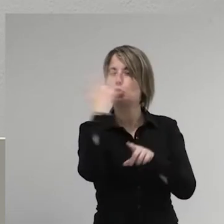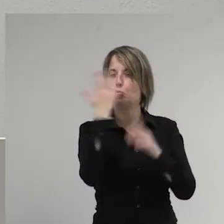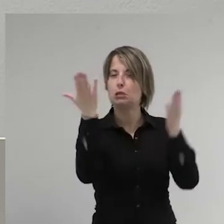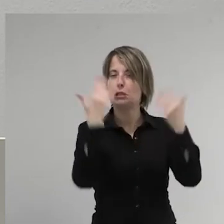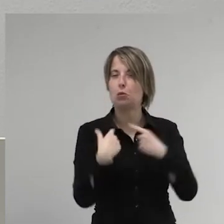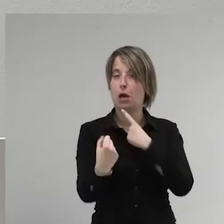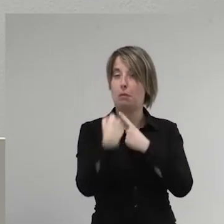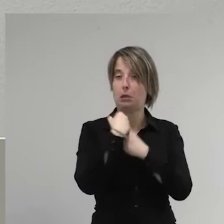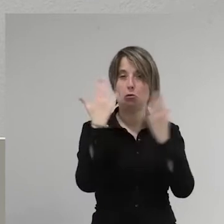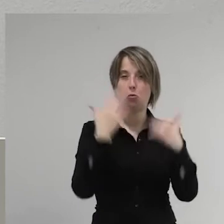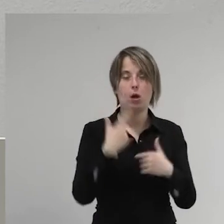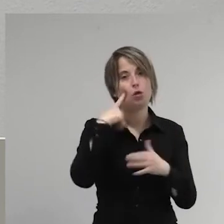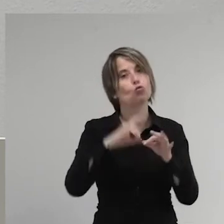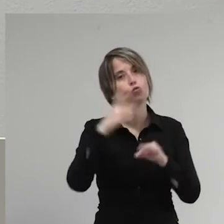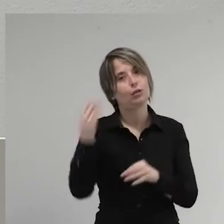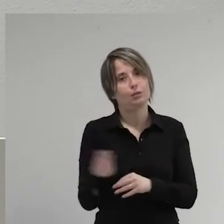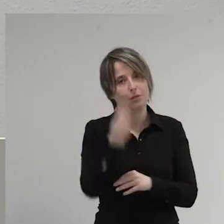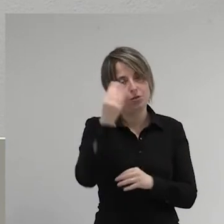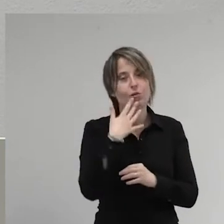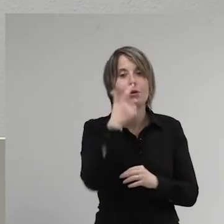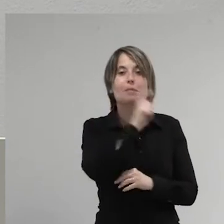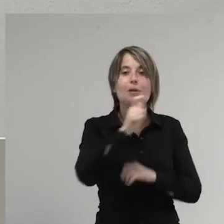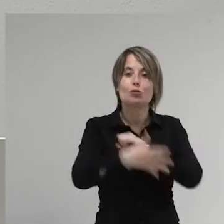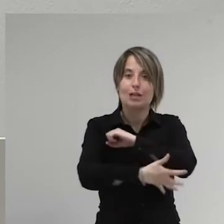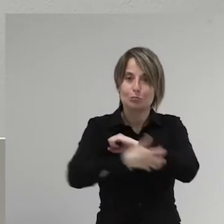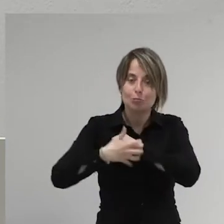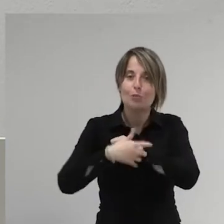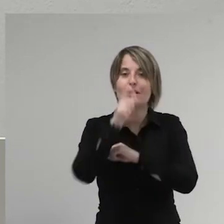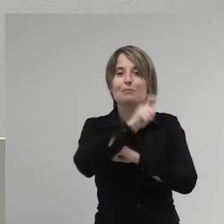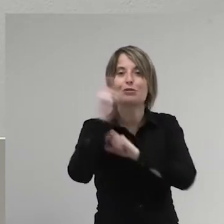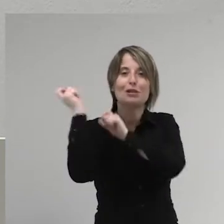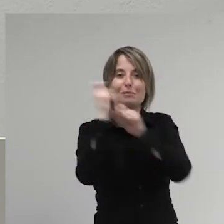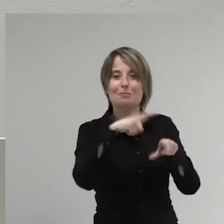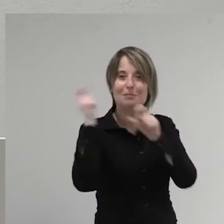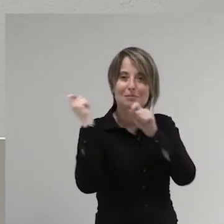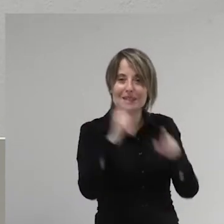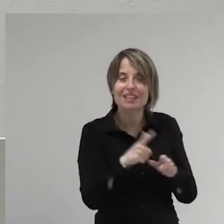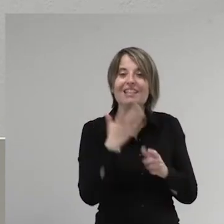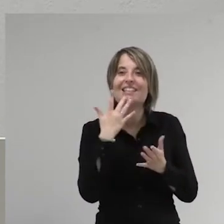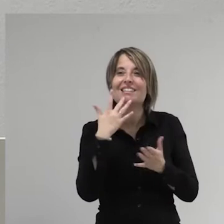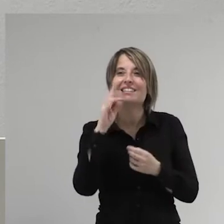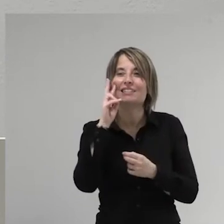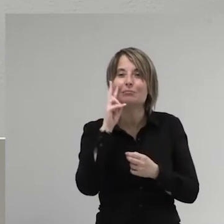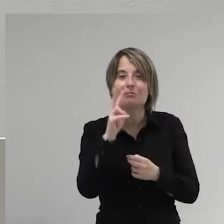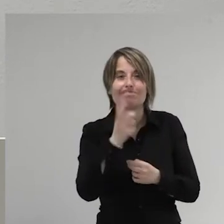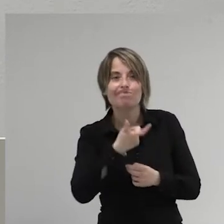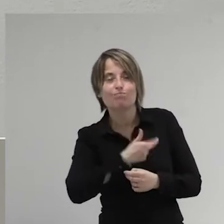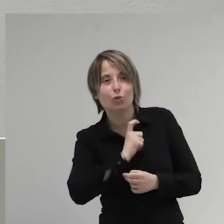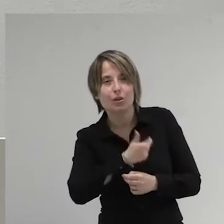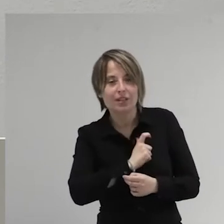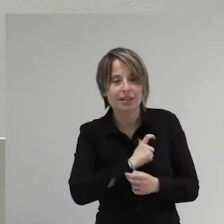de raza y clase, ¿sí? Los pobres y las migrantes y la peña racializada cuando se encuentra ante la policía, o